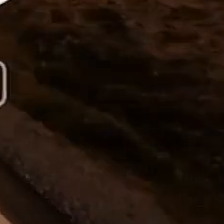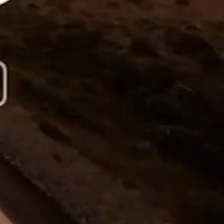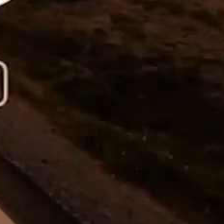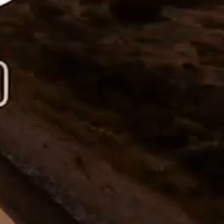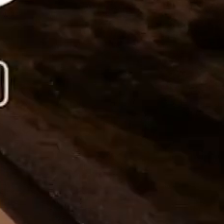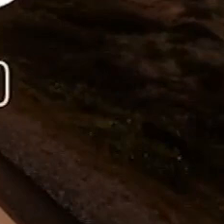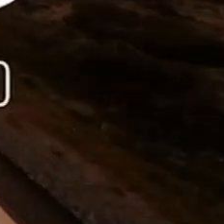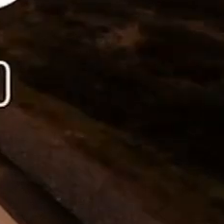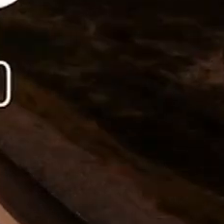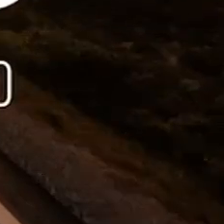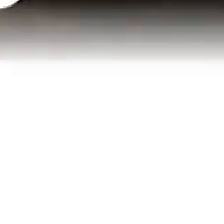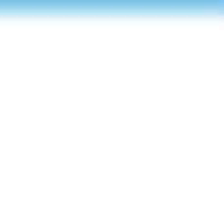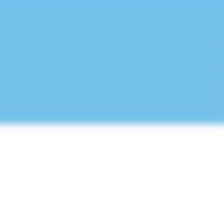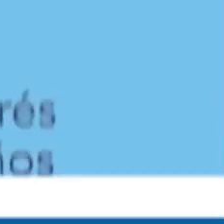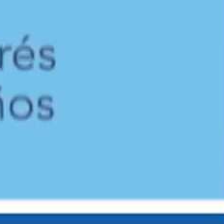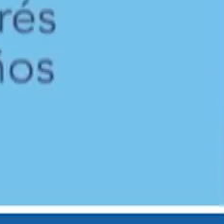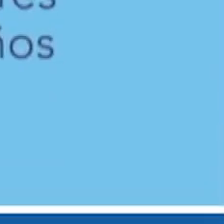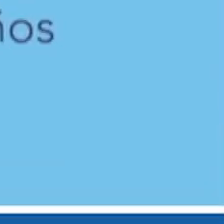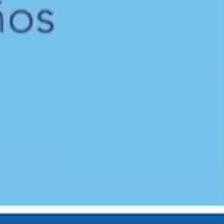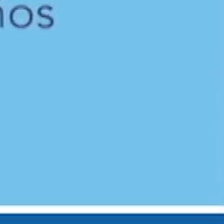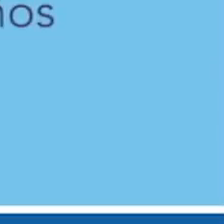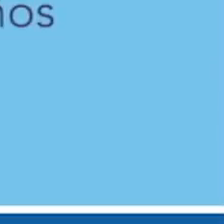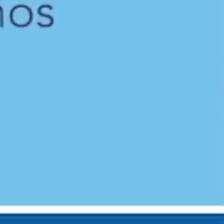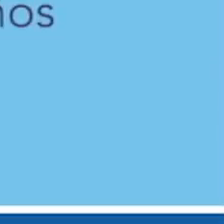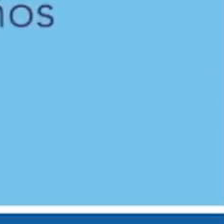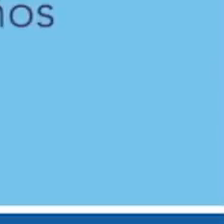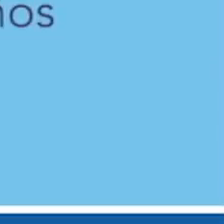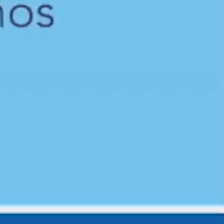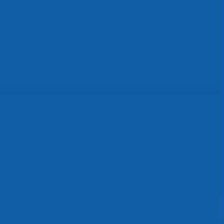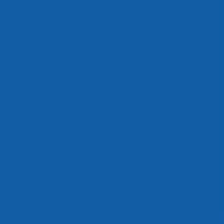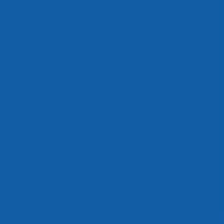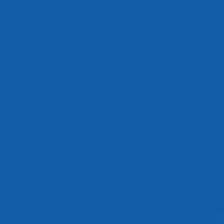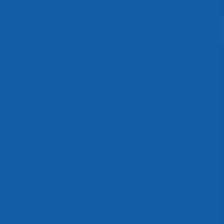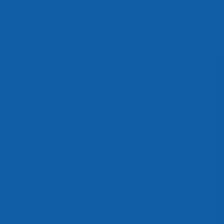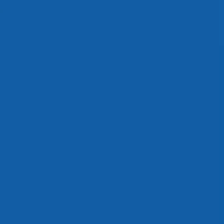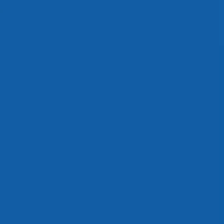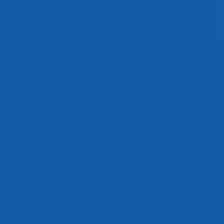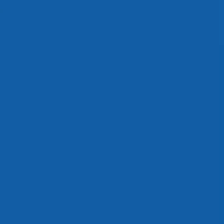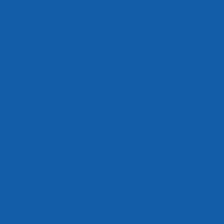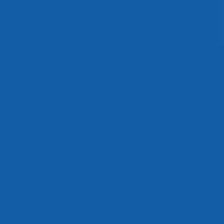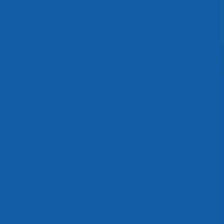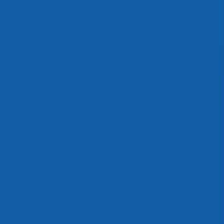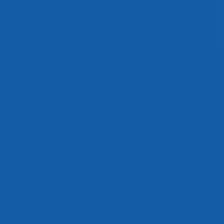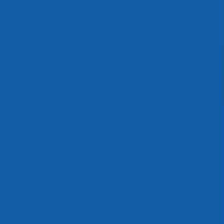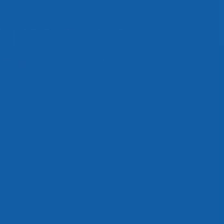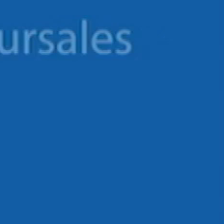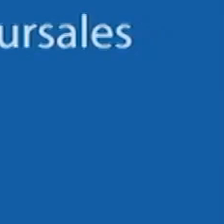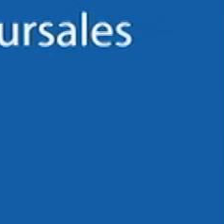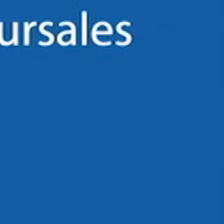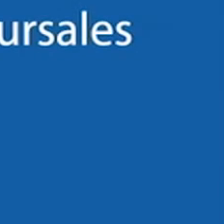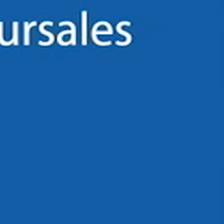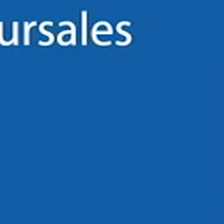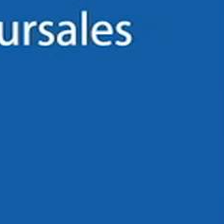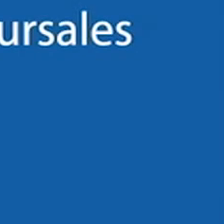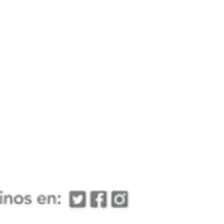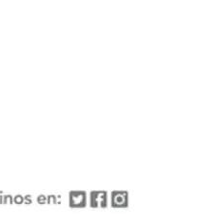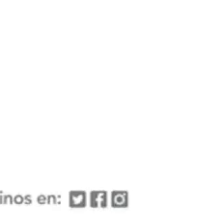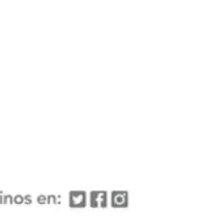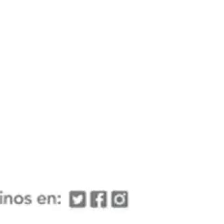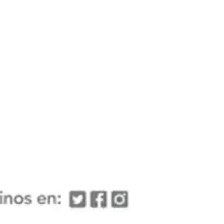paseo más divertido. Tenemos el mejor financiamiento para todas tus aventuras al volante. Solicítalo